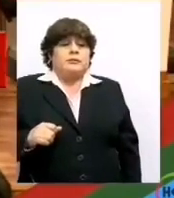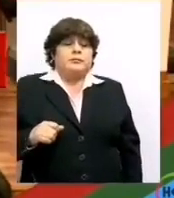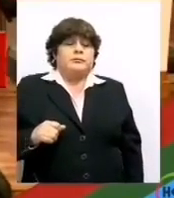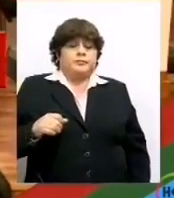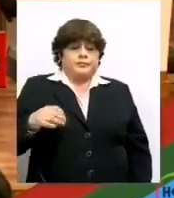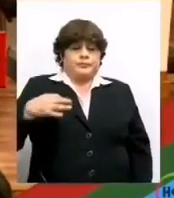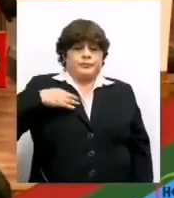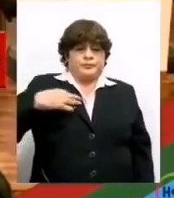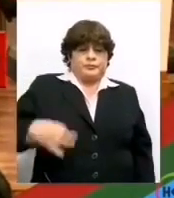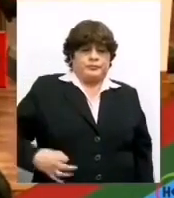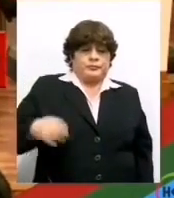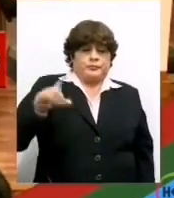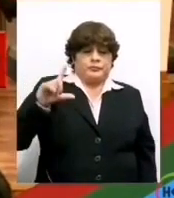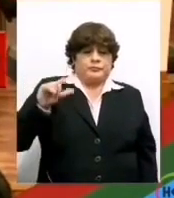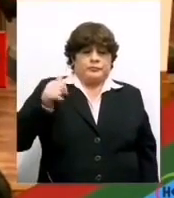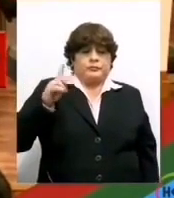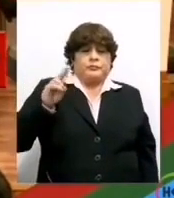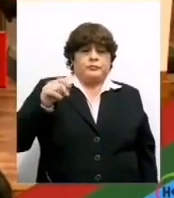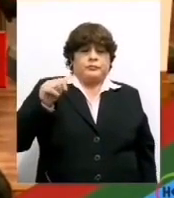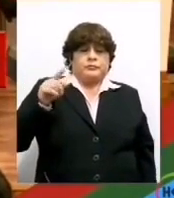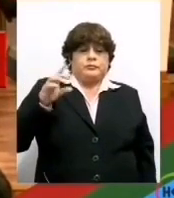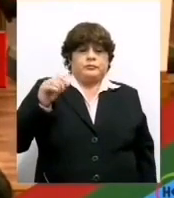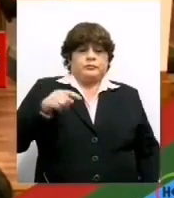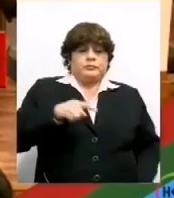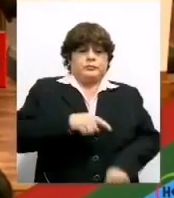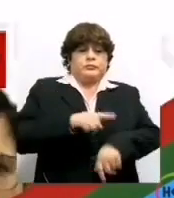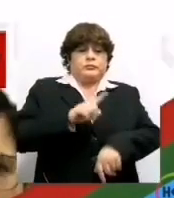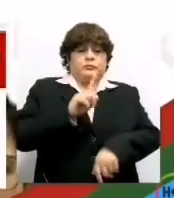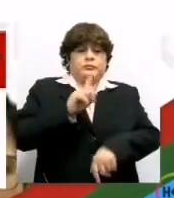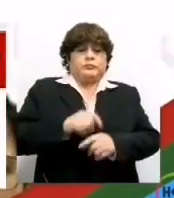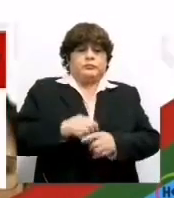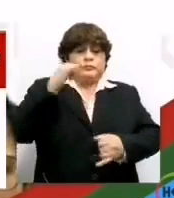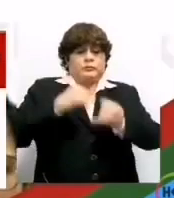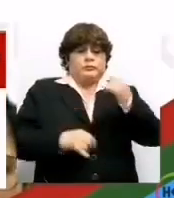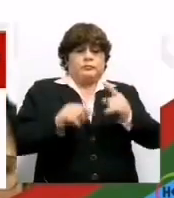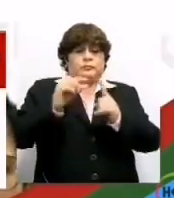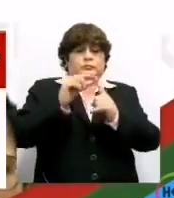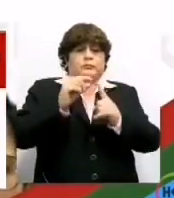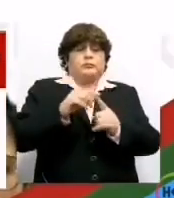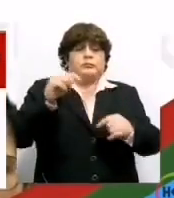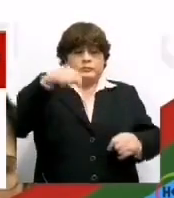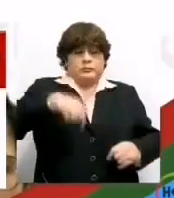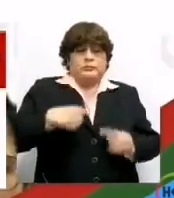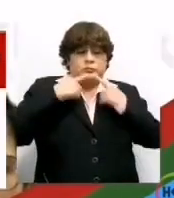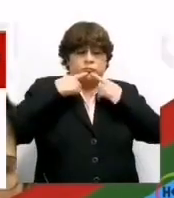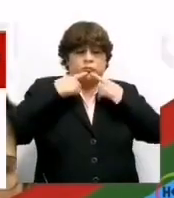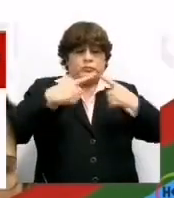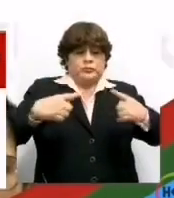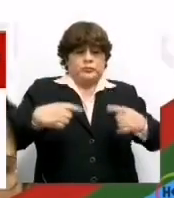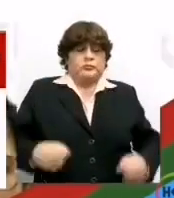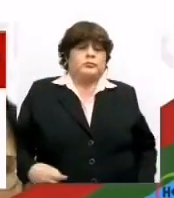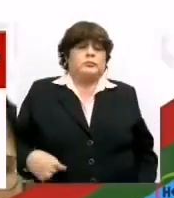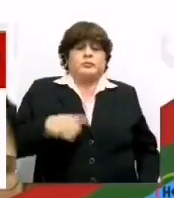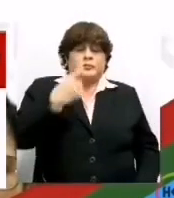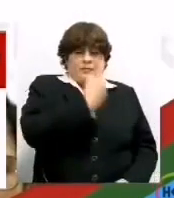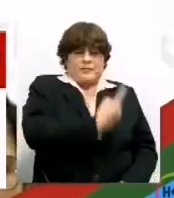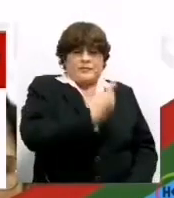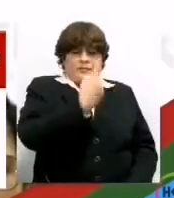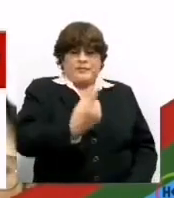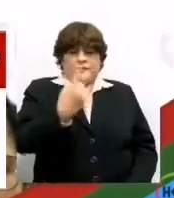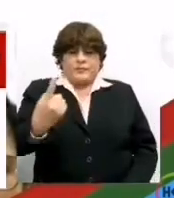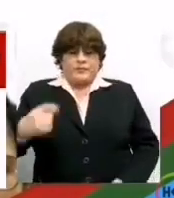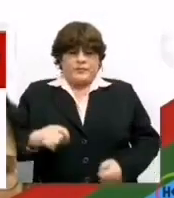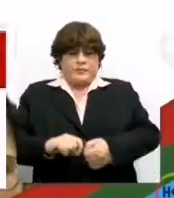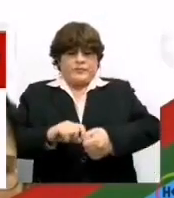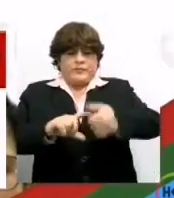señor lavado tiene un minuto para dar sus palabras finales Muchas gracias En esta oportunidad quiero dirigirme a cada uno